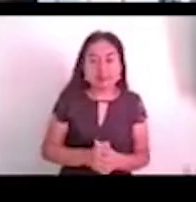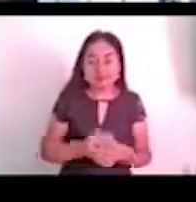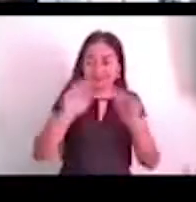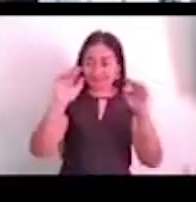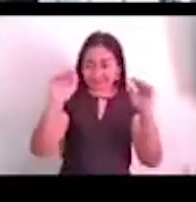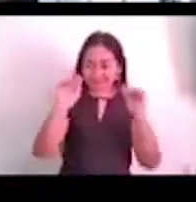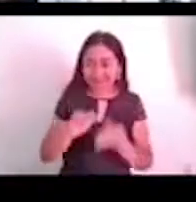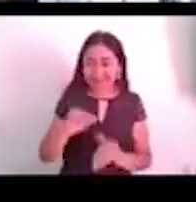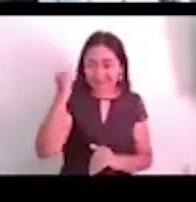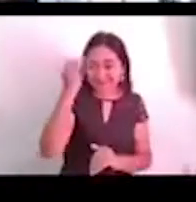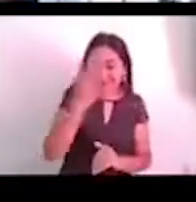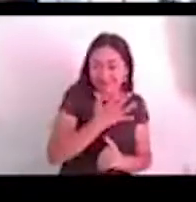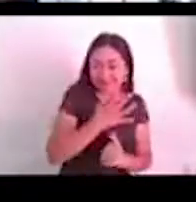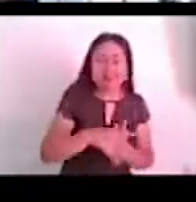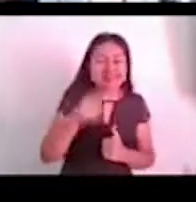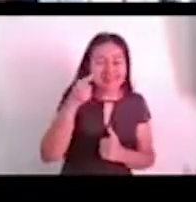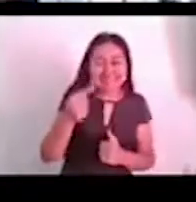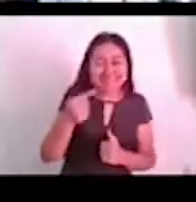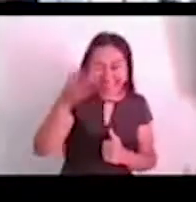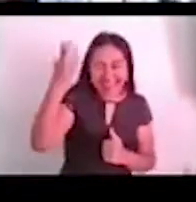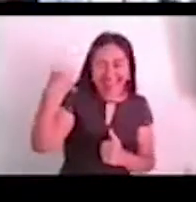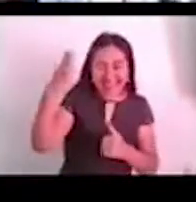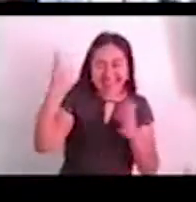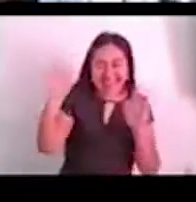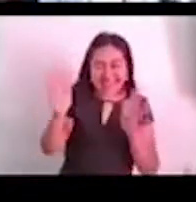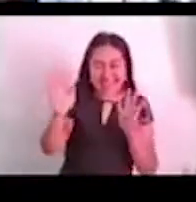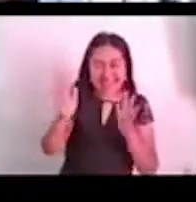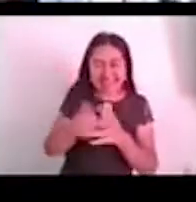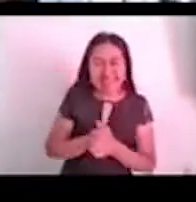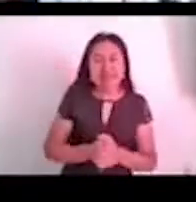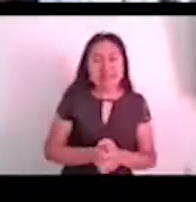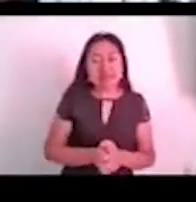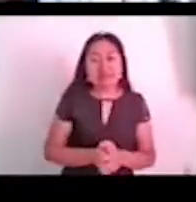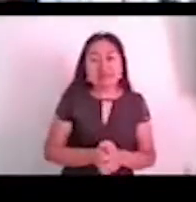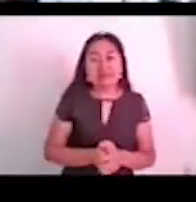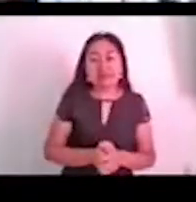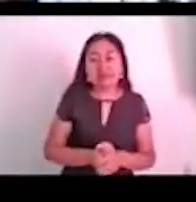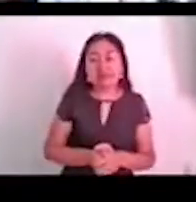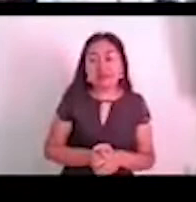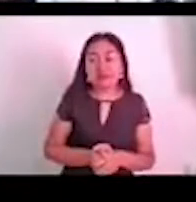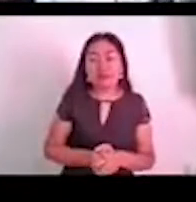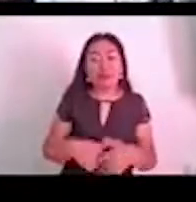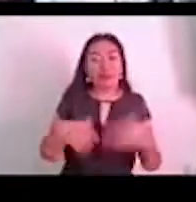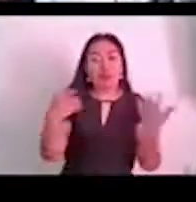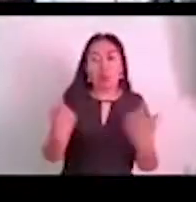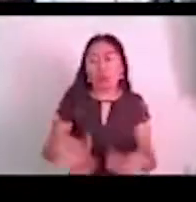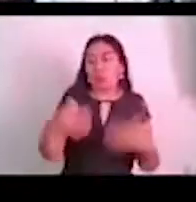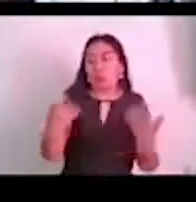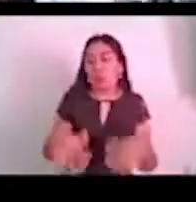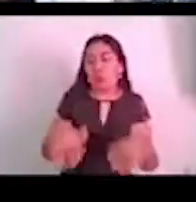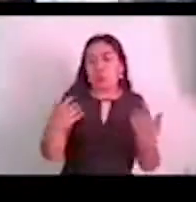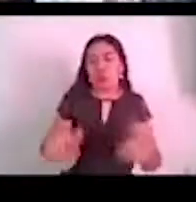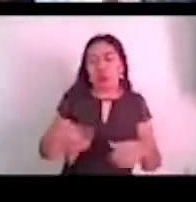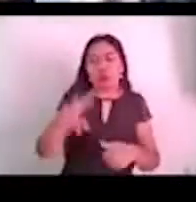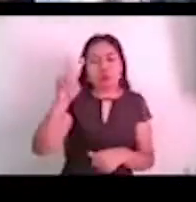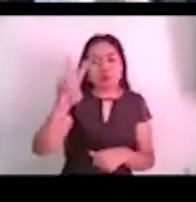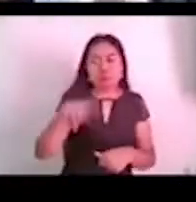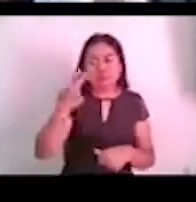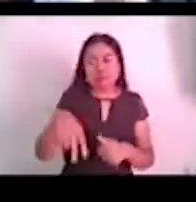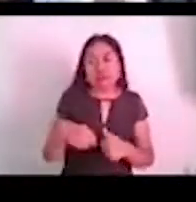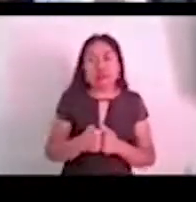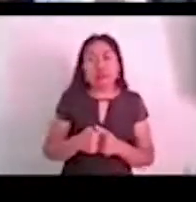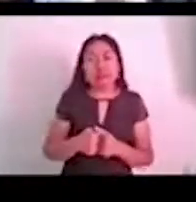Ya la habíamos visto, la que sigue. Ocho venado garra de Juan. ¿No? Sí. Y finalmente, y exactamente llegando a